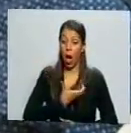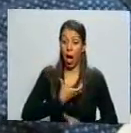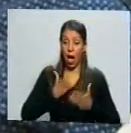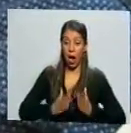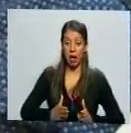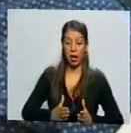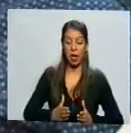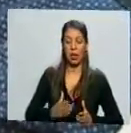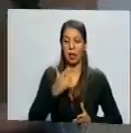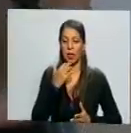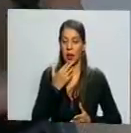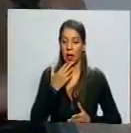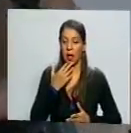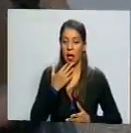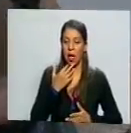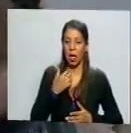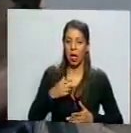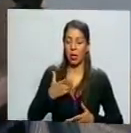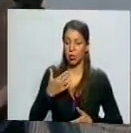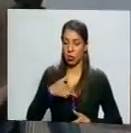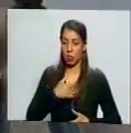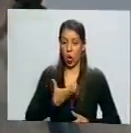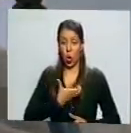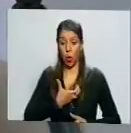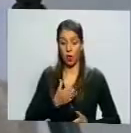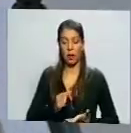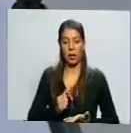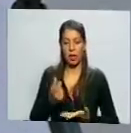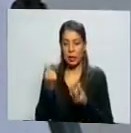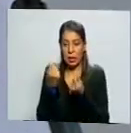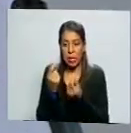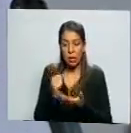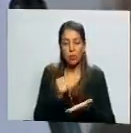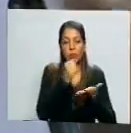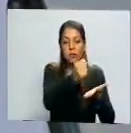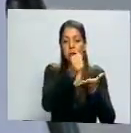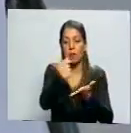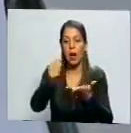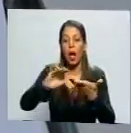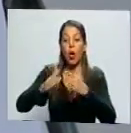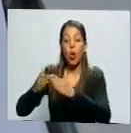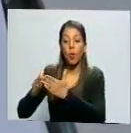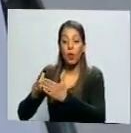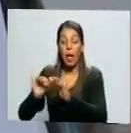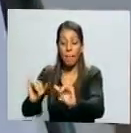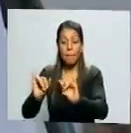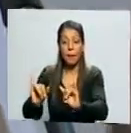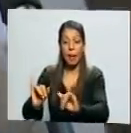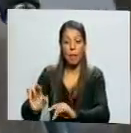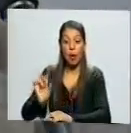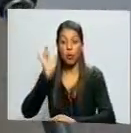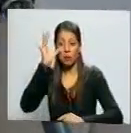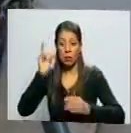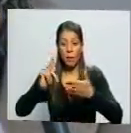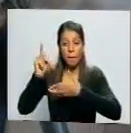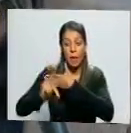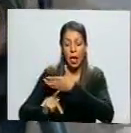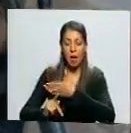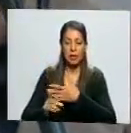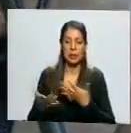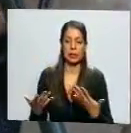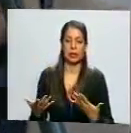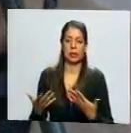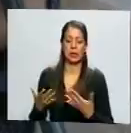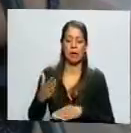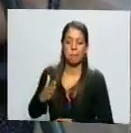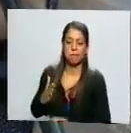Estado al poder popular para que lo ejecutase de manera directa, cuántas trabas